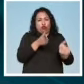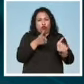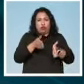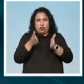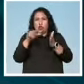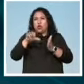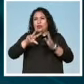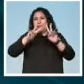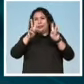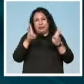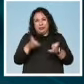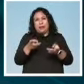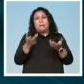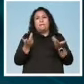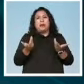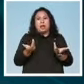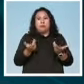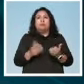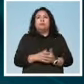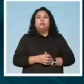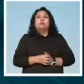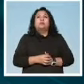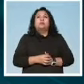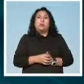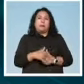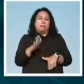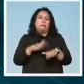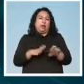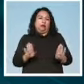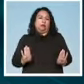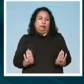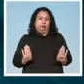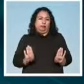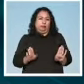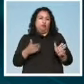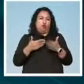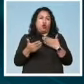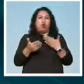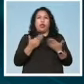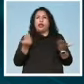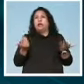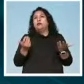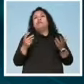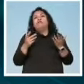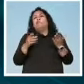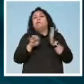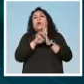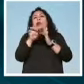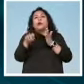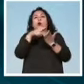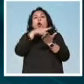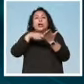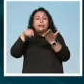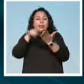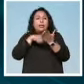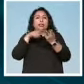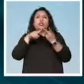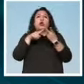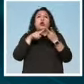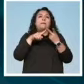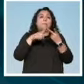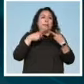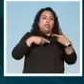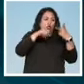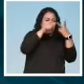ocasión estamos abordando temas más de actualidad que tienen que ver con cancelación, con la relación entre el